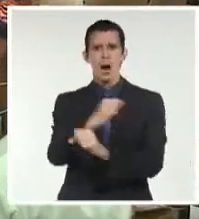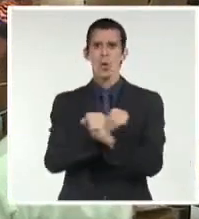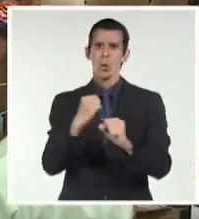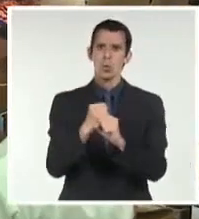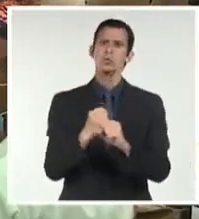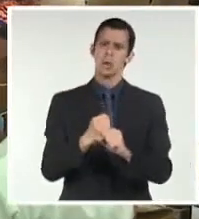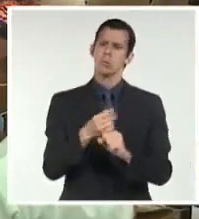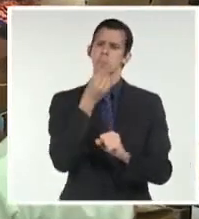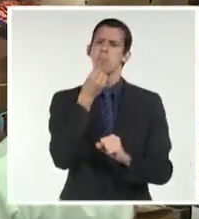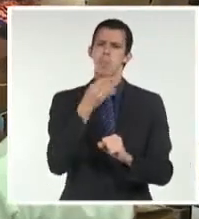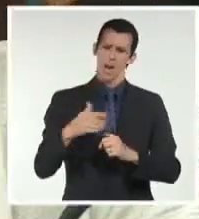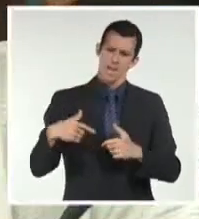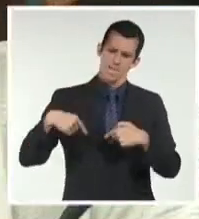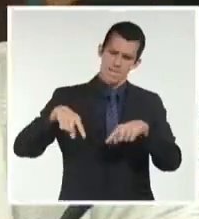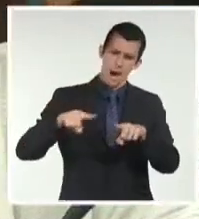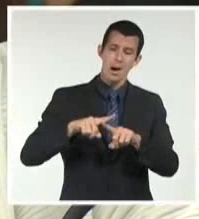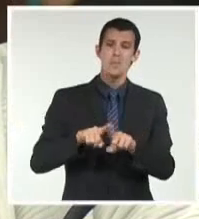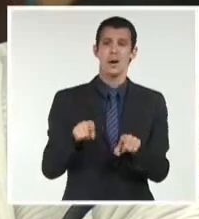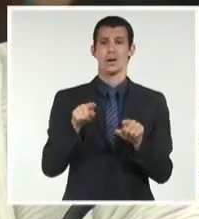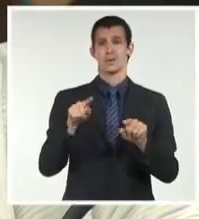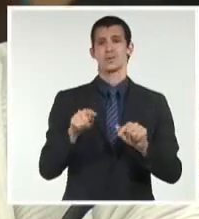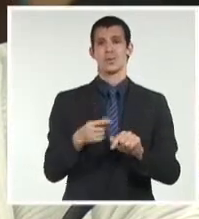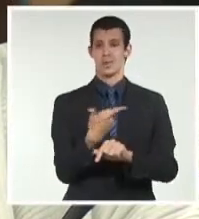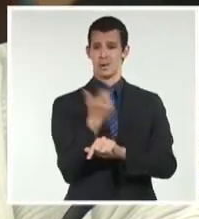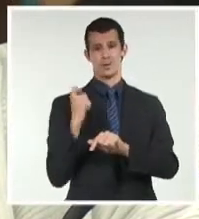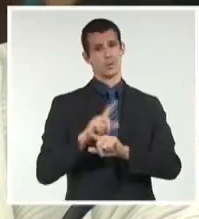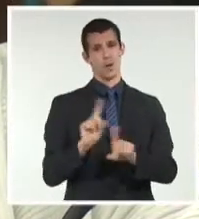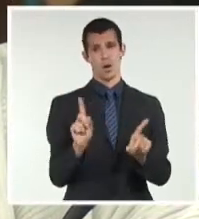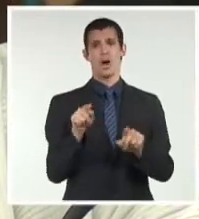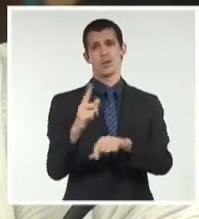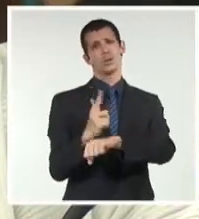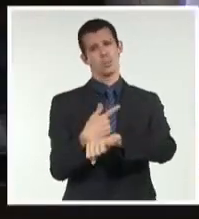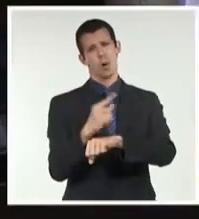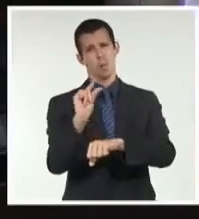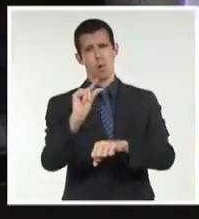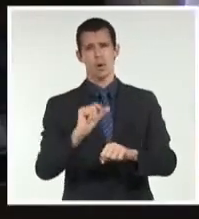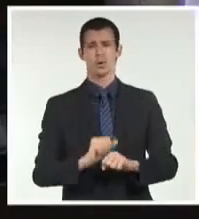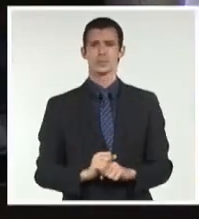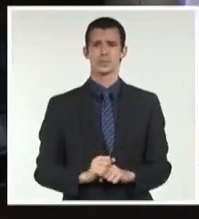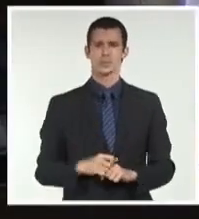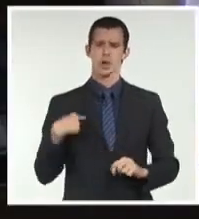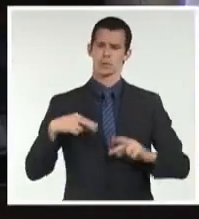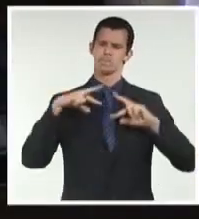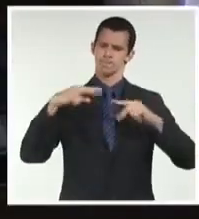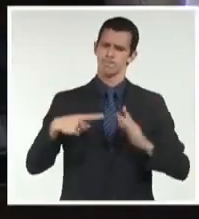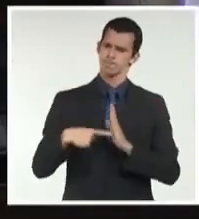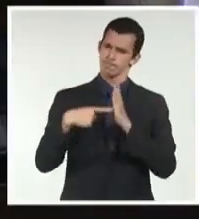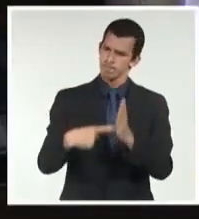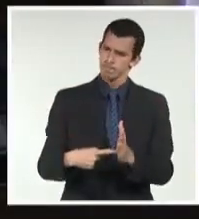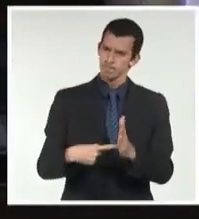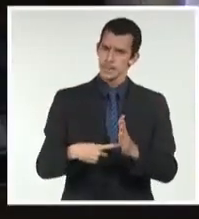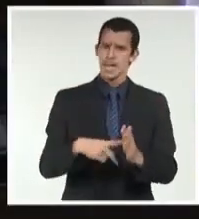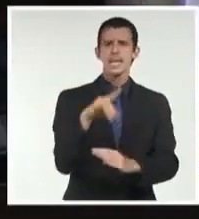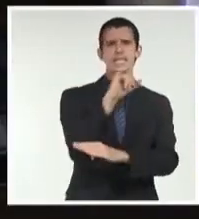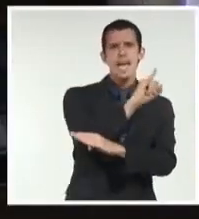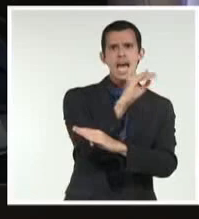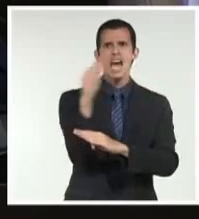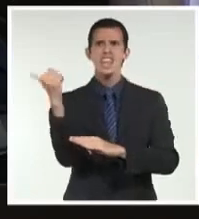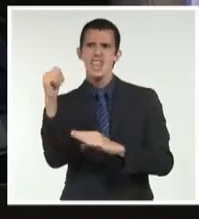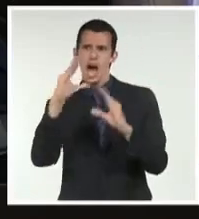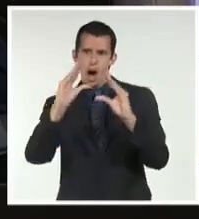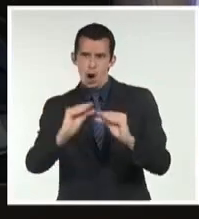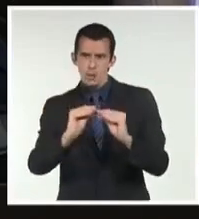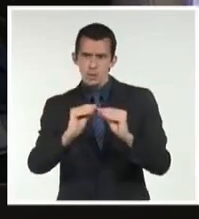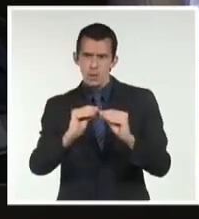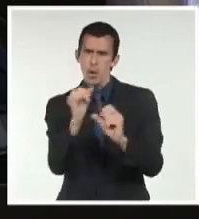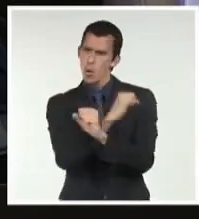sigo insistiendo en que hay que reordenar la carga en los picos y tenemos que seguir identificando consumidores que tenemos que